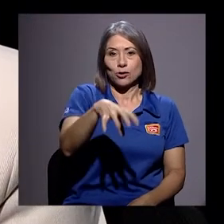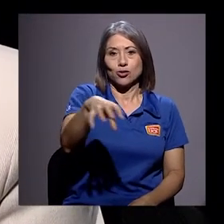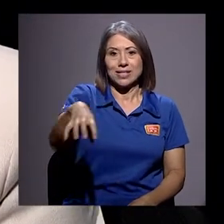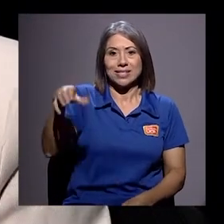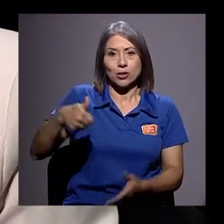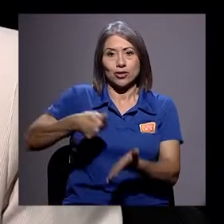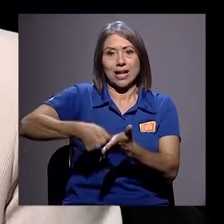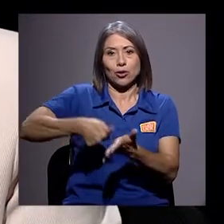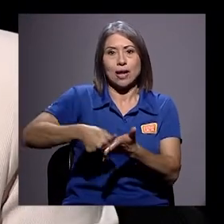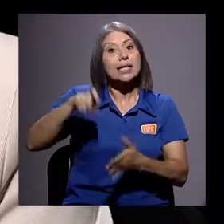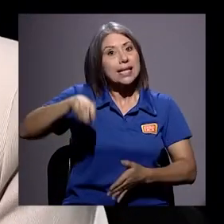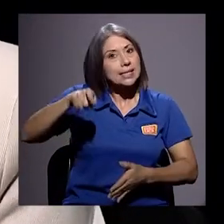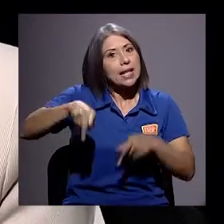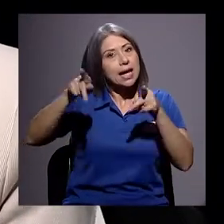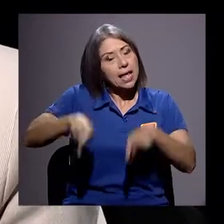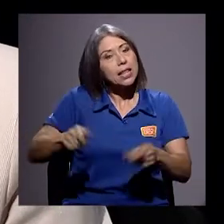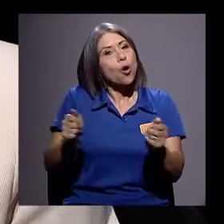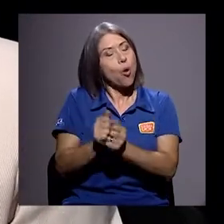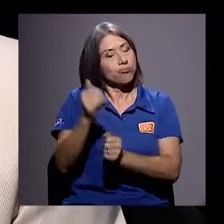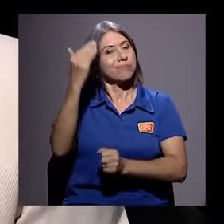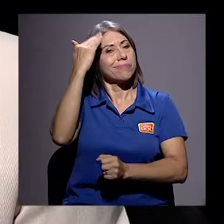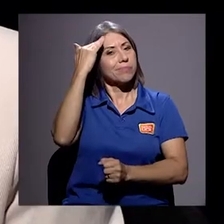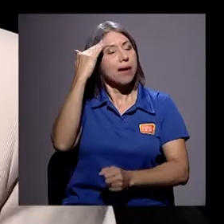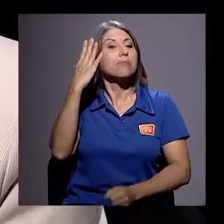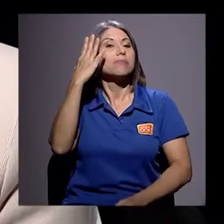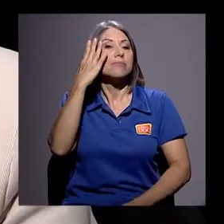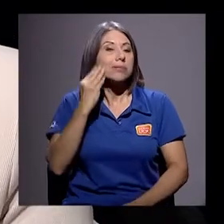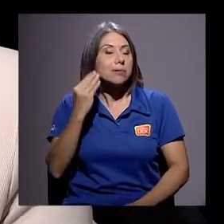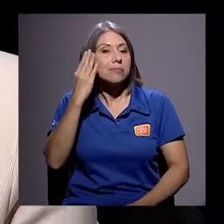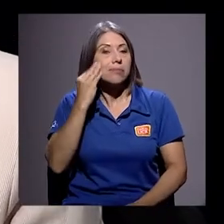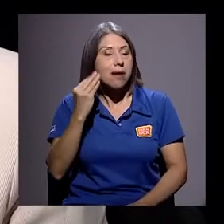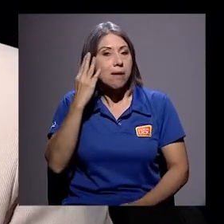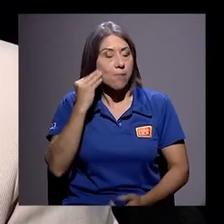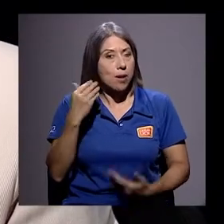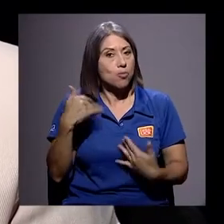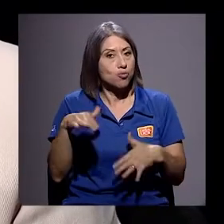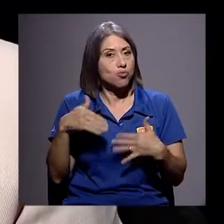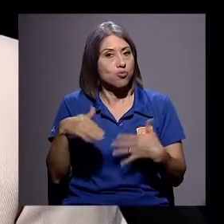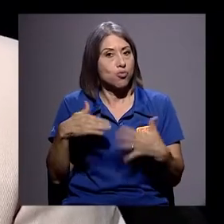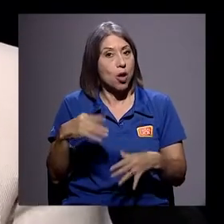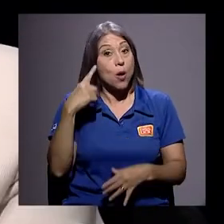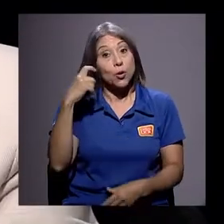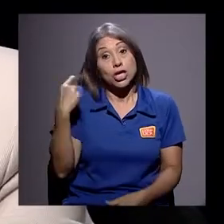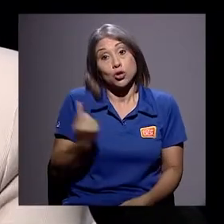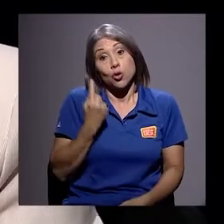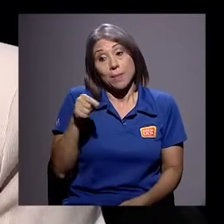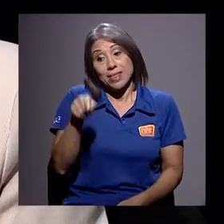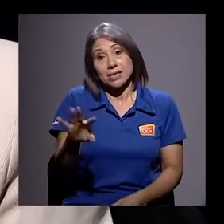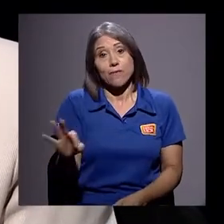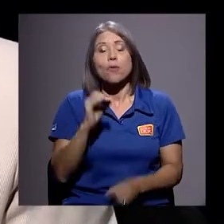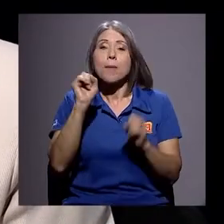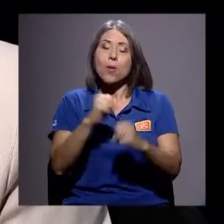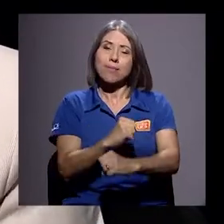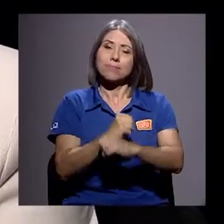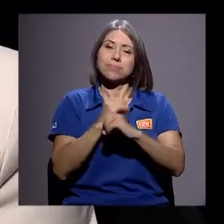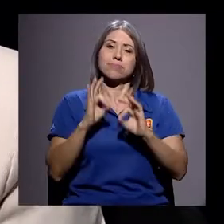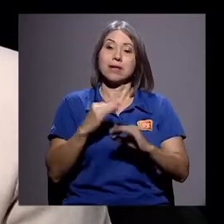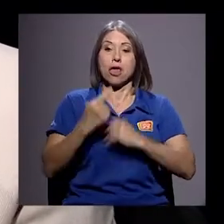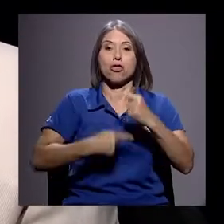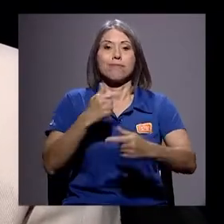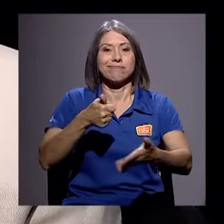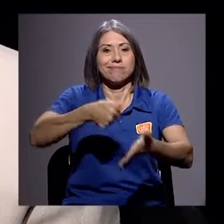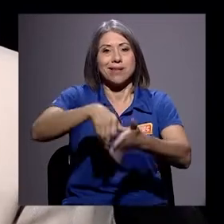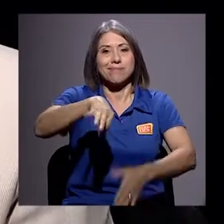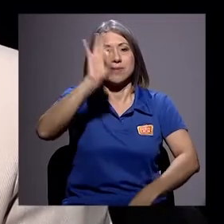necesitan gente que tenga cierta trayectoria que conozca muy bien ese distrito electoral porque solo ha sido garante hace que resulte